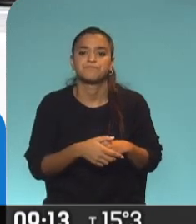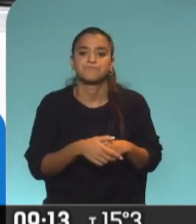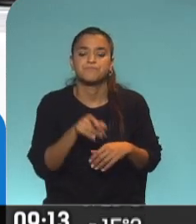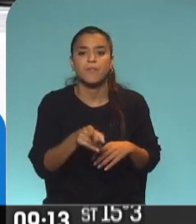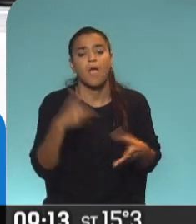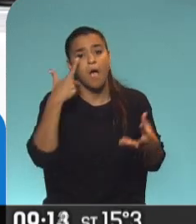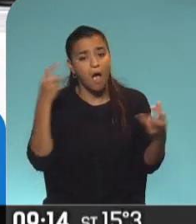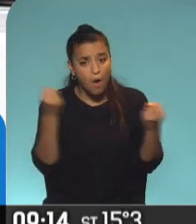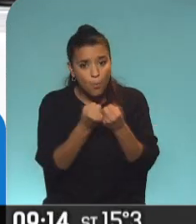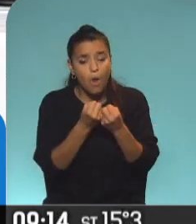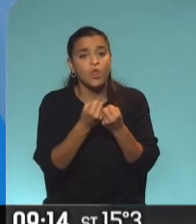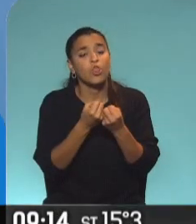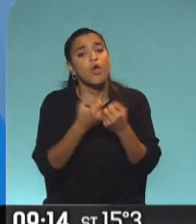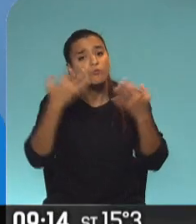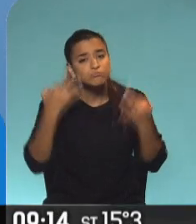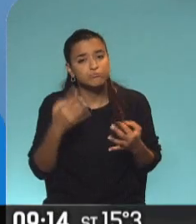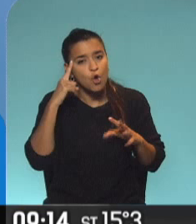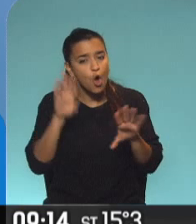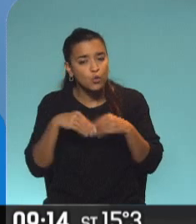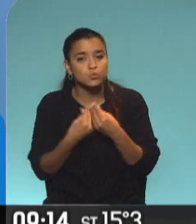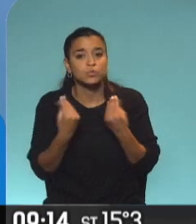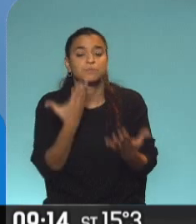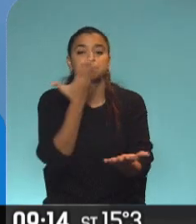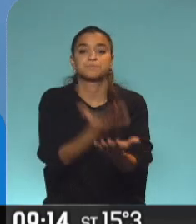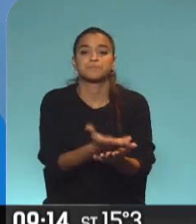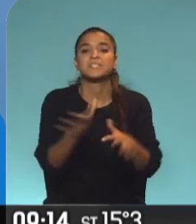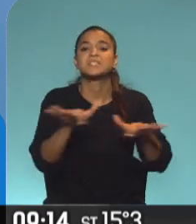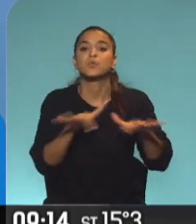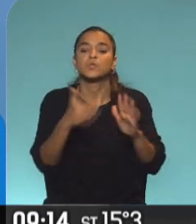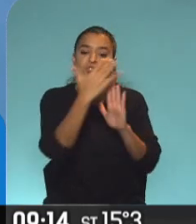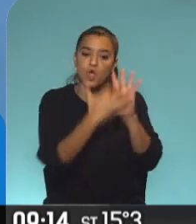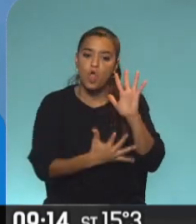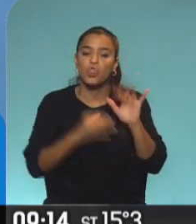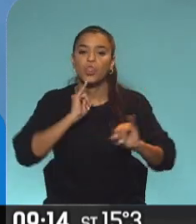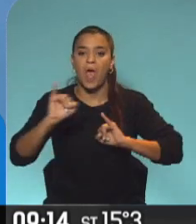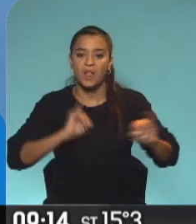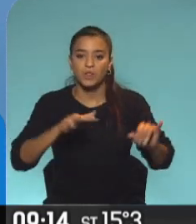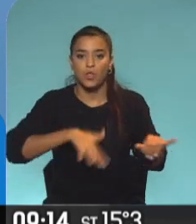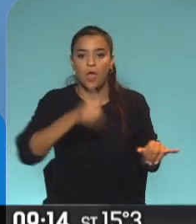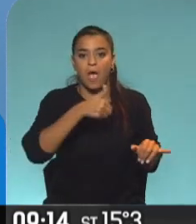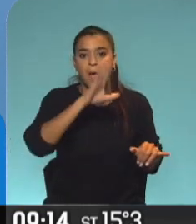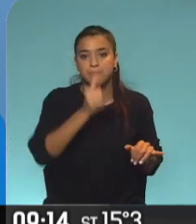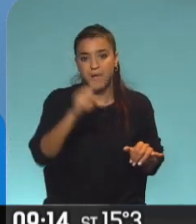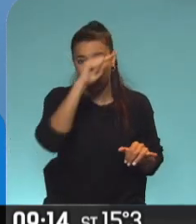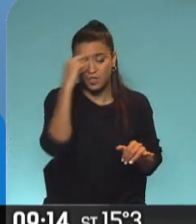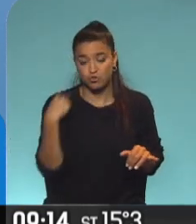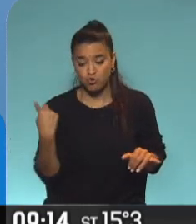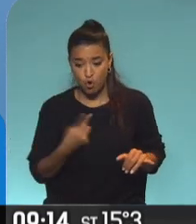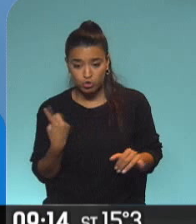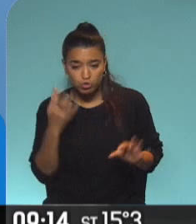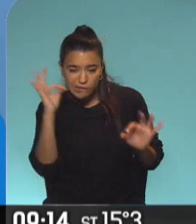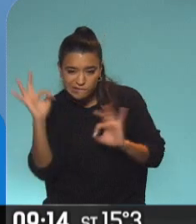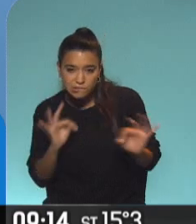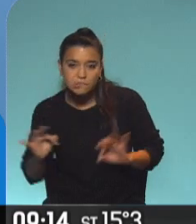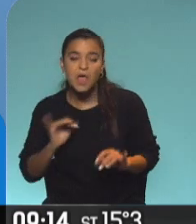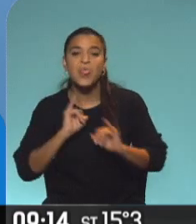de los acuerdos, de las conclusiones, es presentar una sala de situación con datos de AMBA. Desde Nación, nosotros analizamos